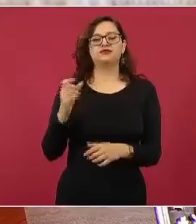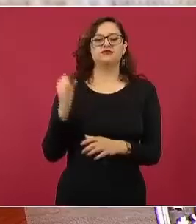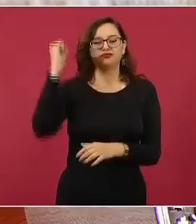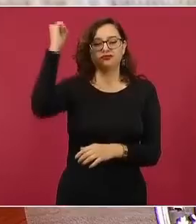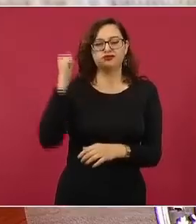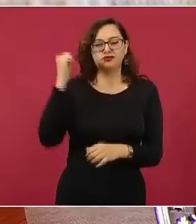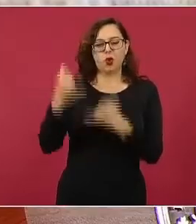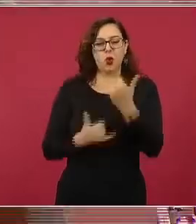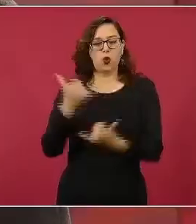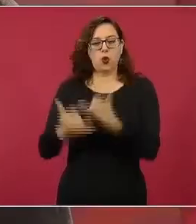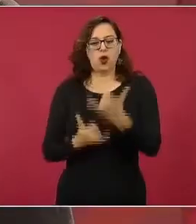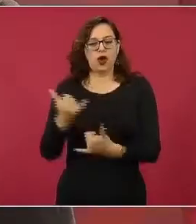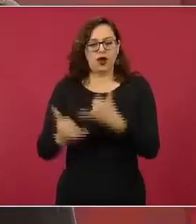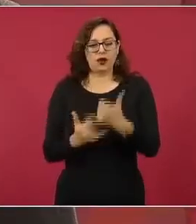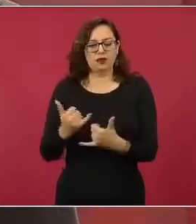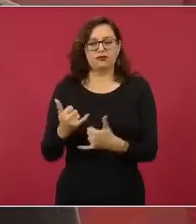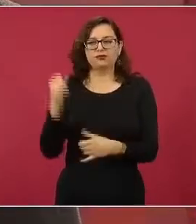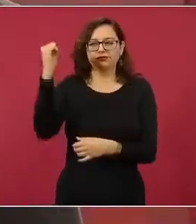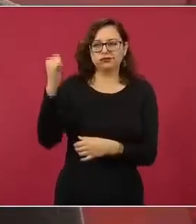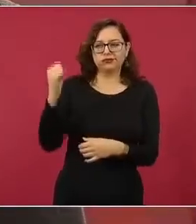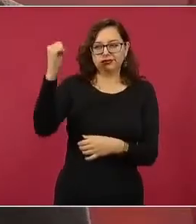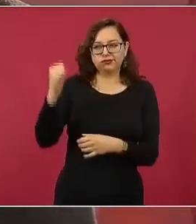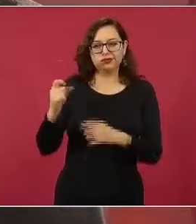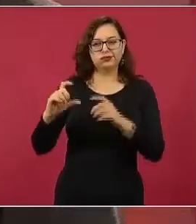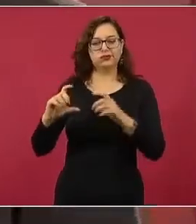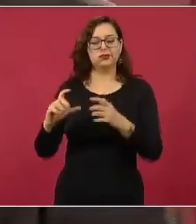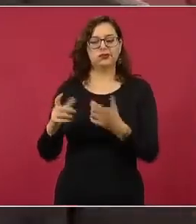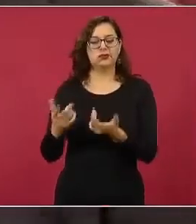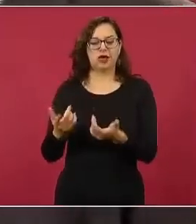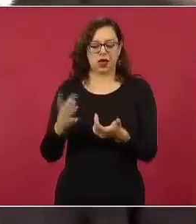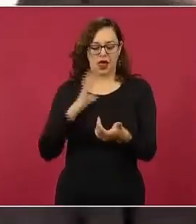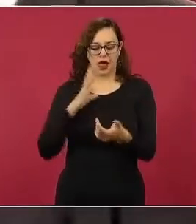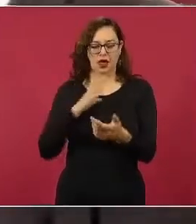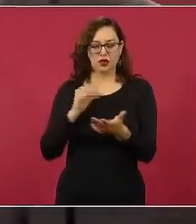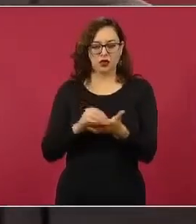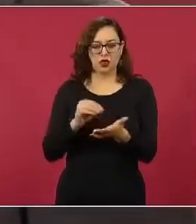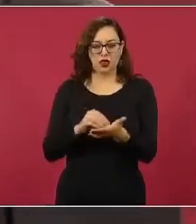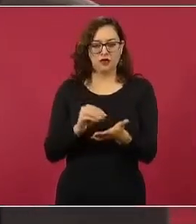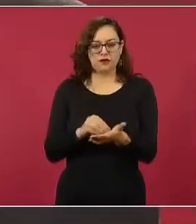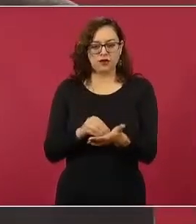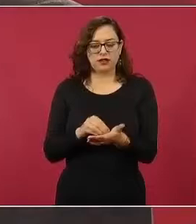Una película que se hizo en La Habana